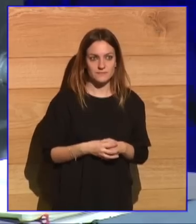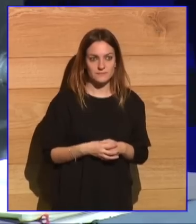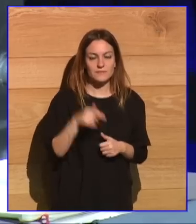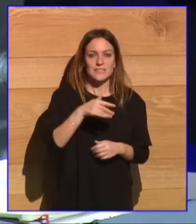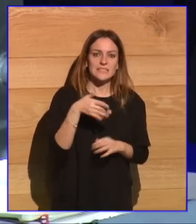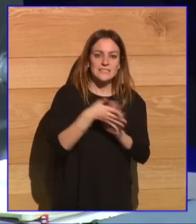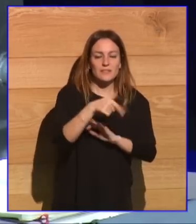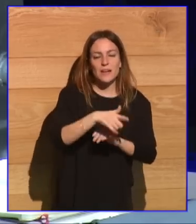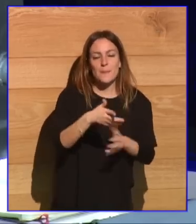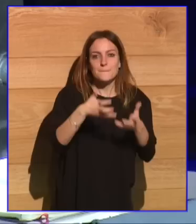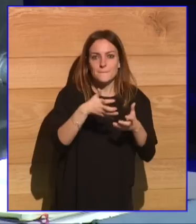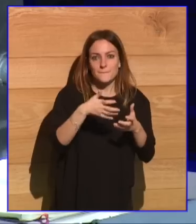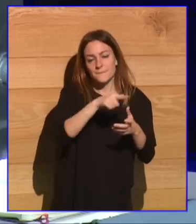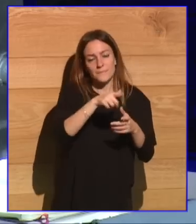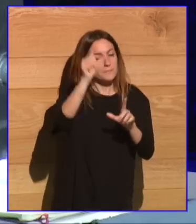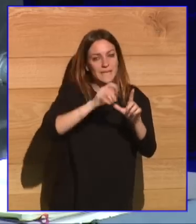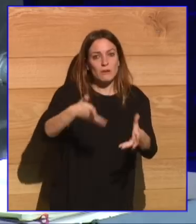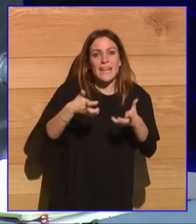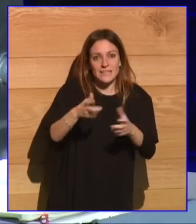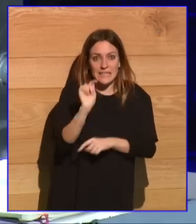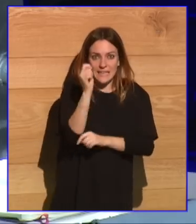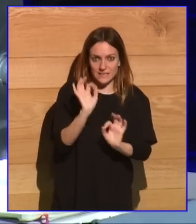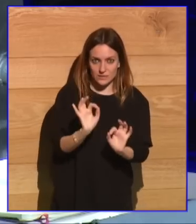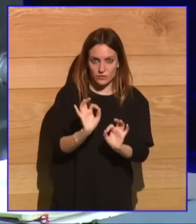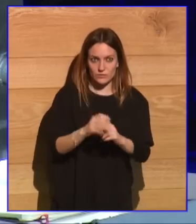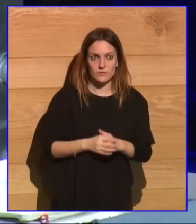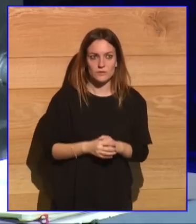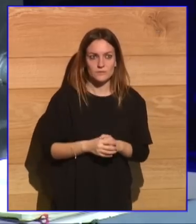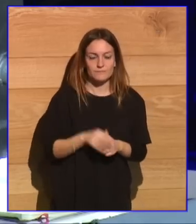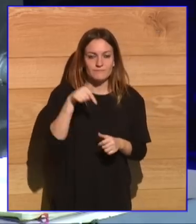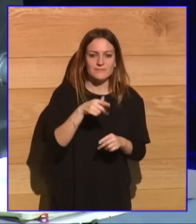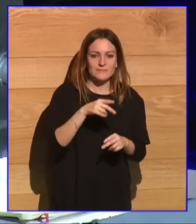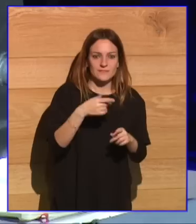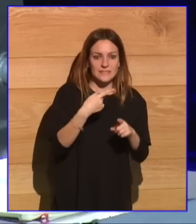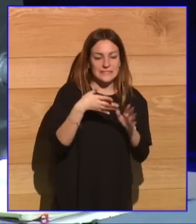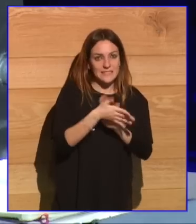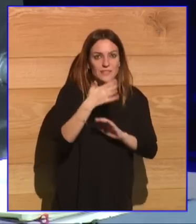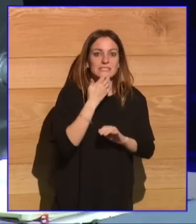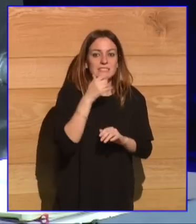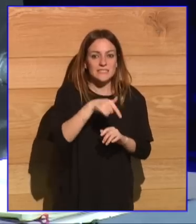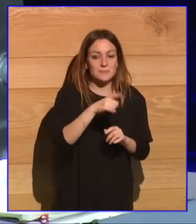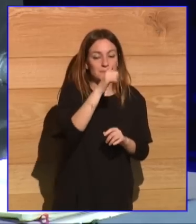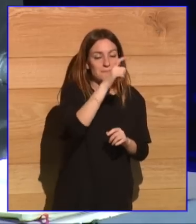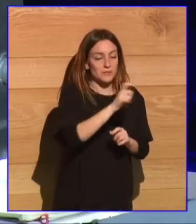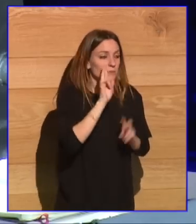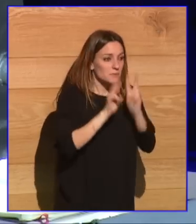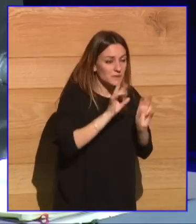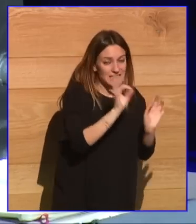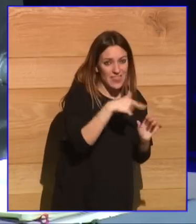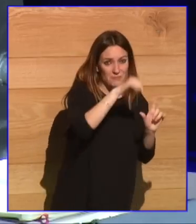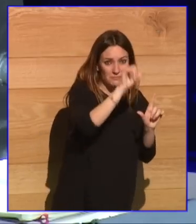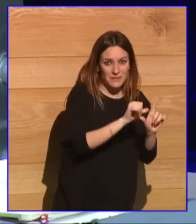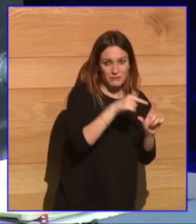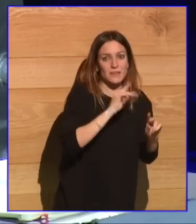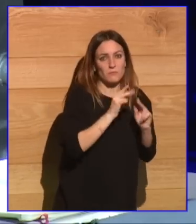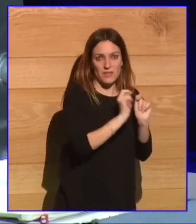de éxito objetivo, en principio, no es una película de culto. Película de culto se llama a las películas que no ha visto nadie. Así que, en fin...